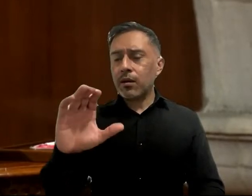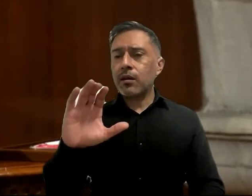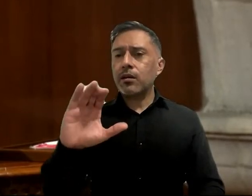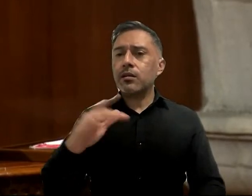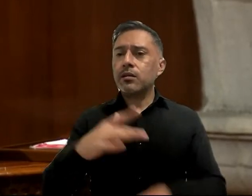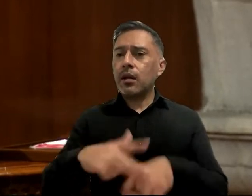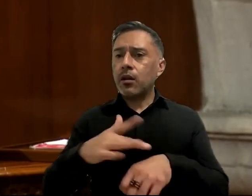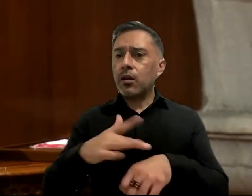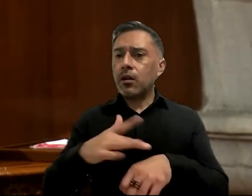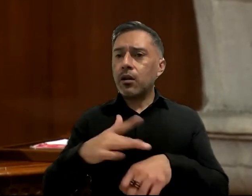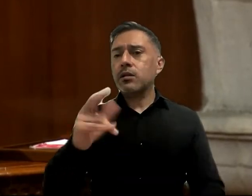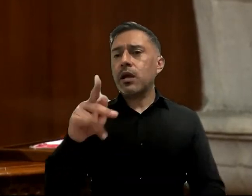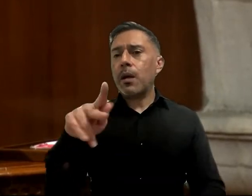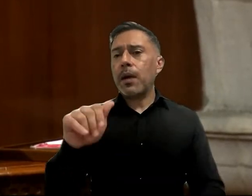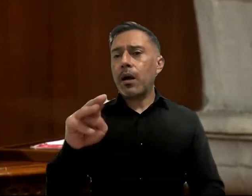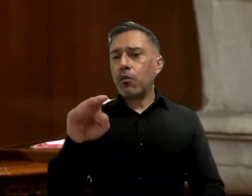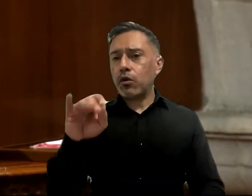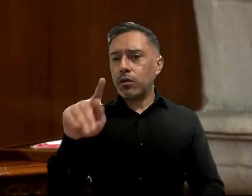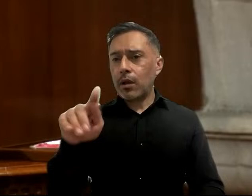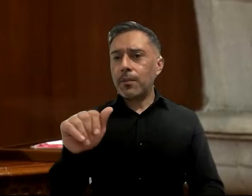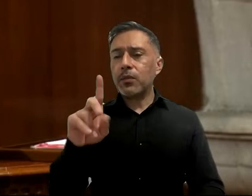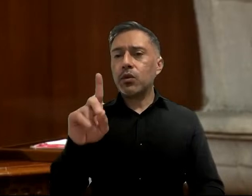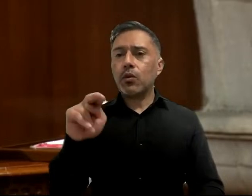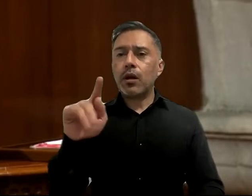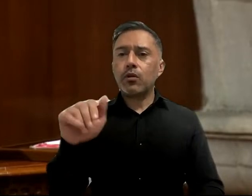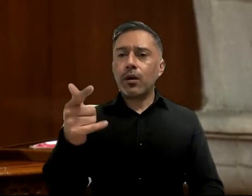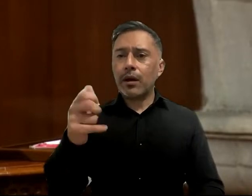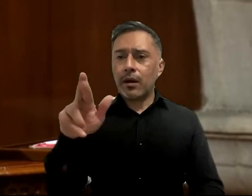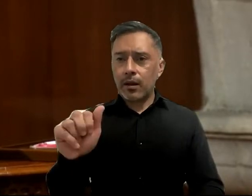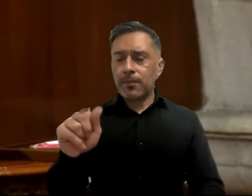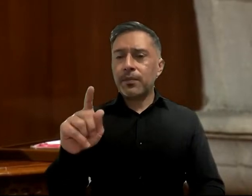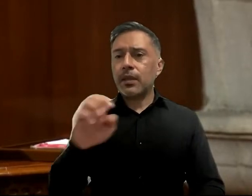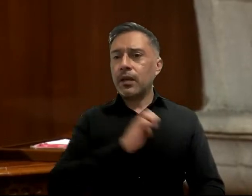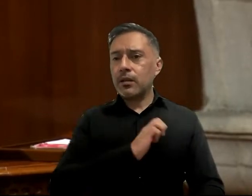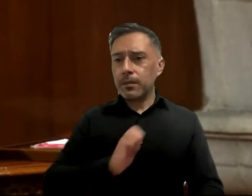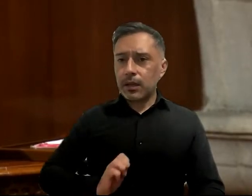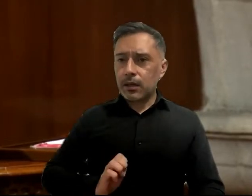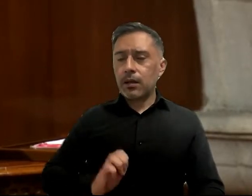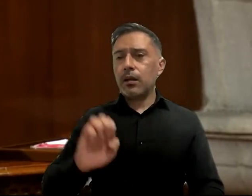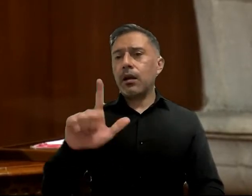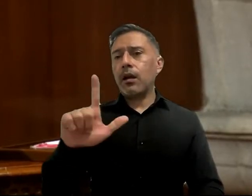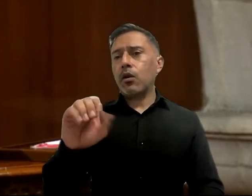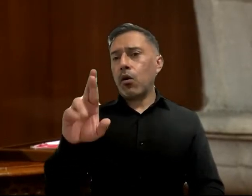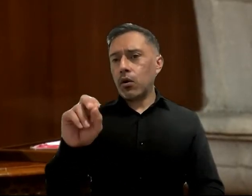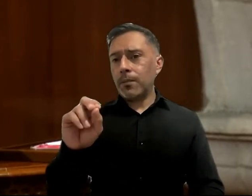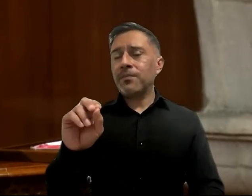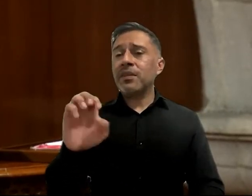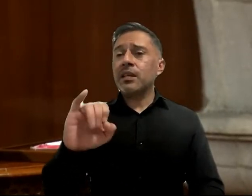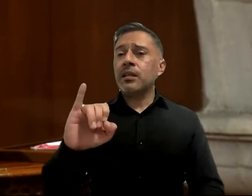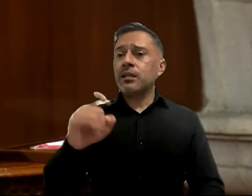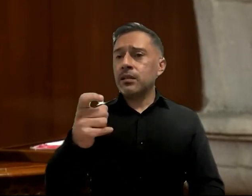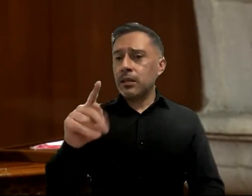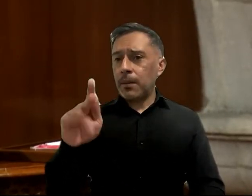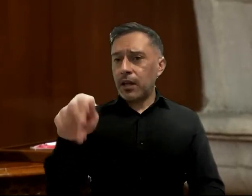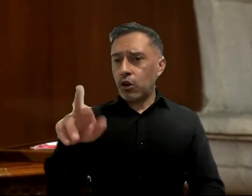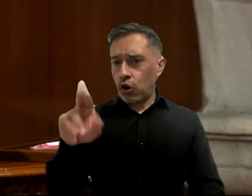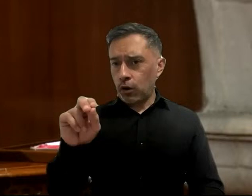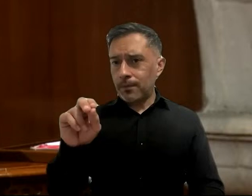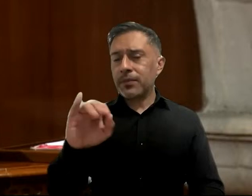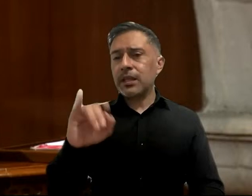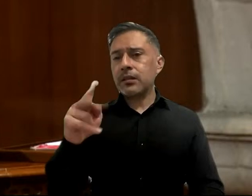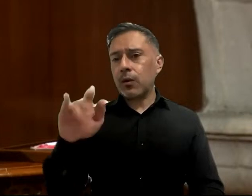Chalco, Chapa de Mota, Donato Guerra, Ecatepec, El Oro, Ixtapan del Oro,